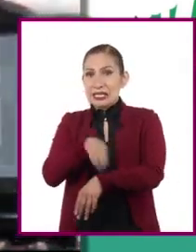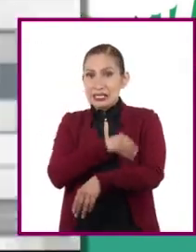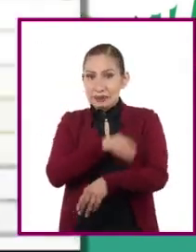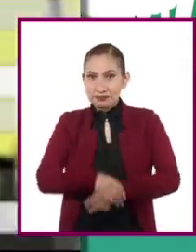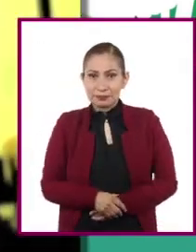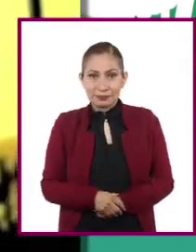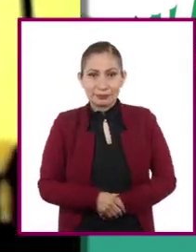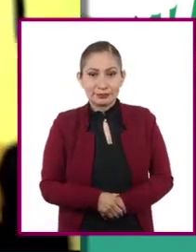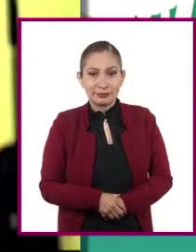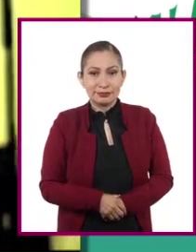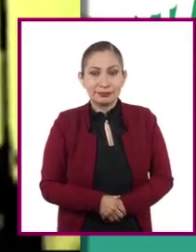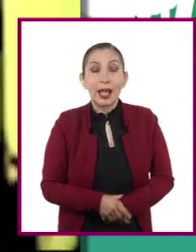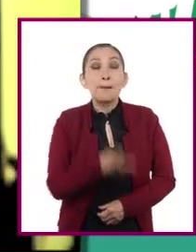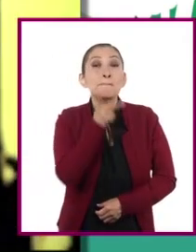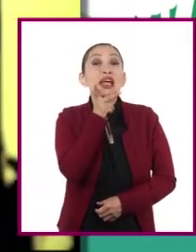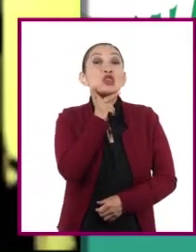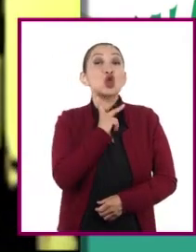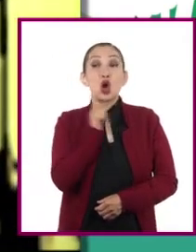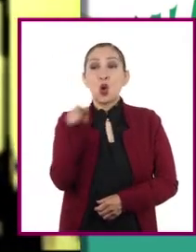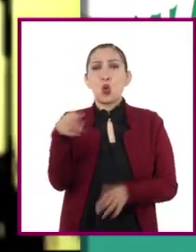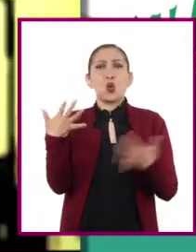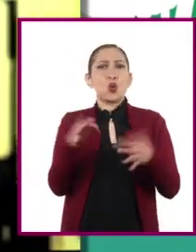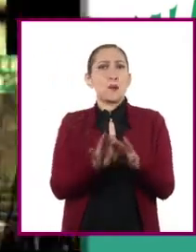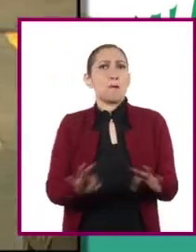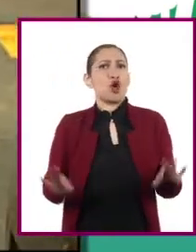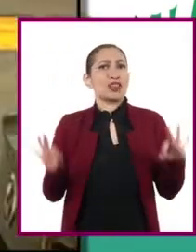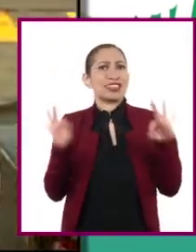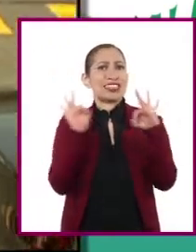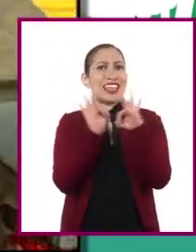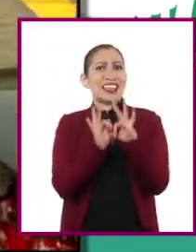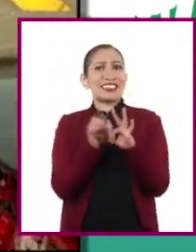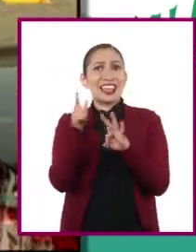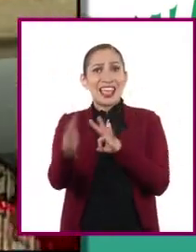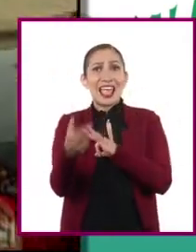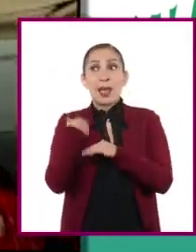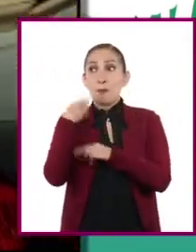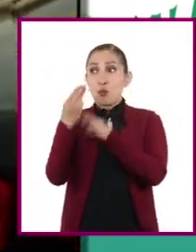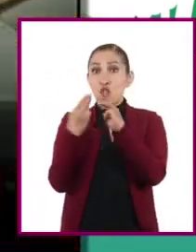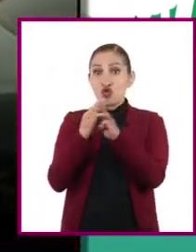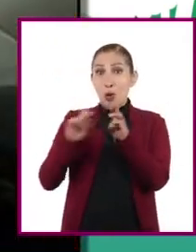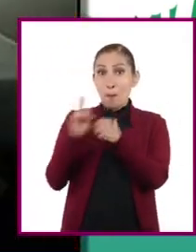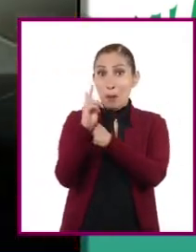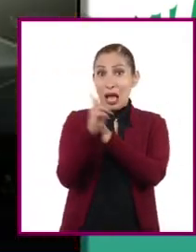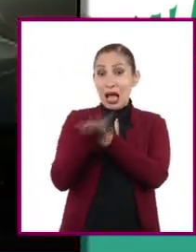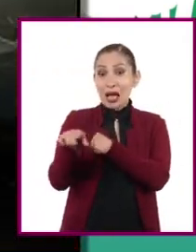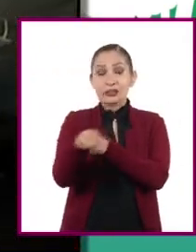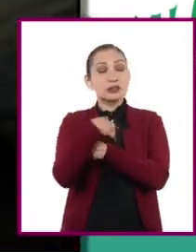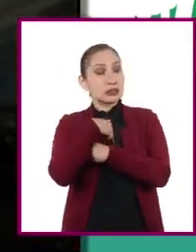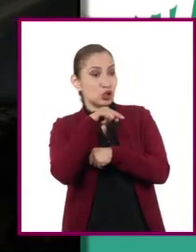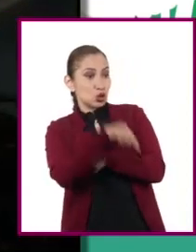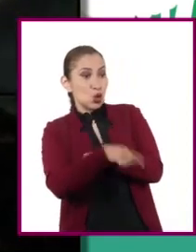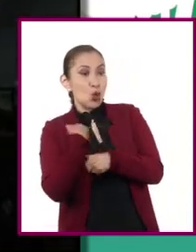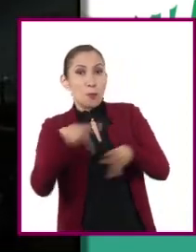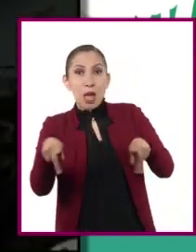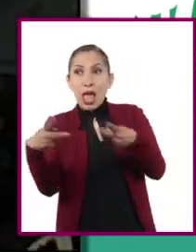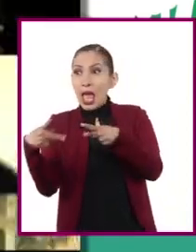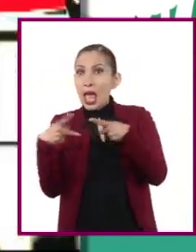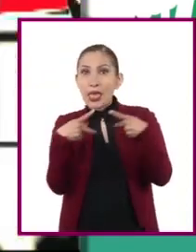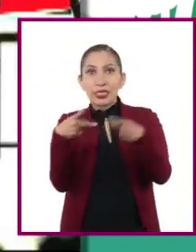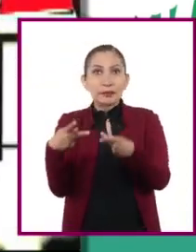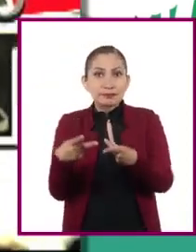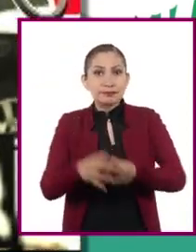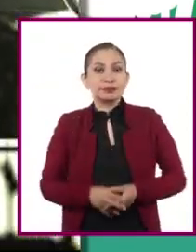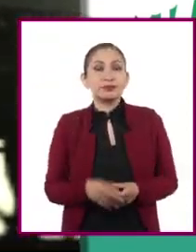energía. El petróleo es tan importante que las economías mundiales están basadas en su